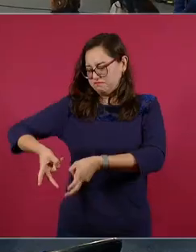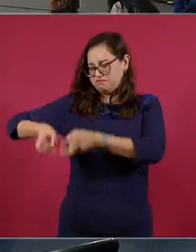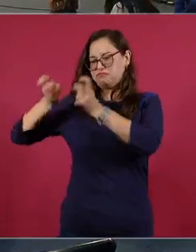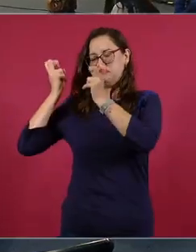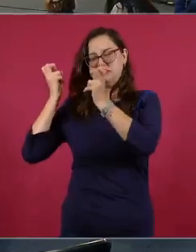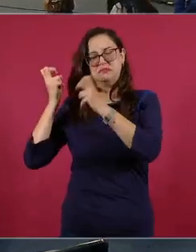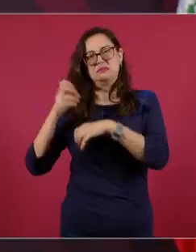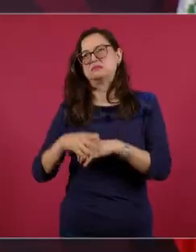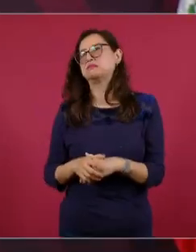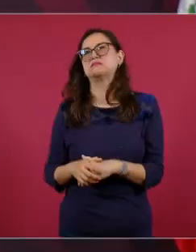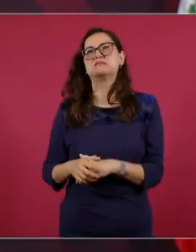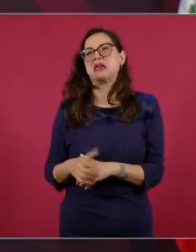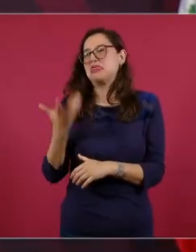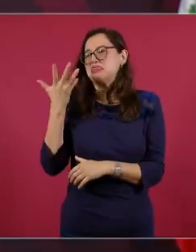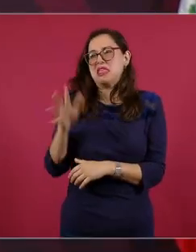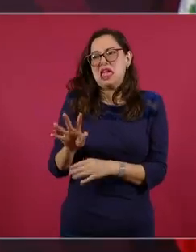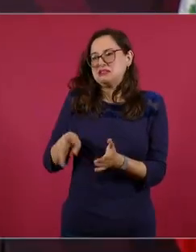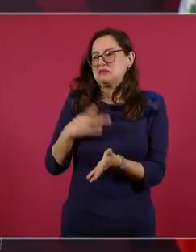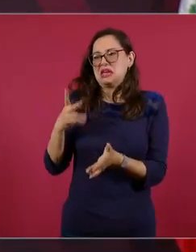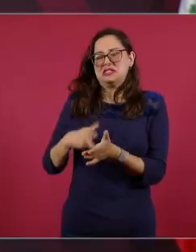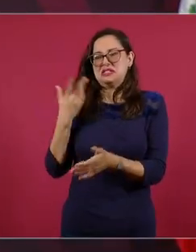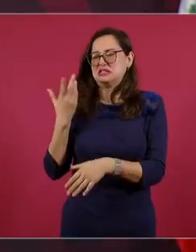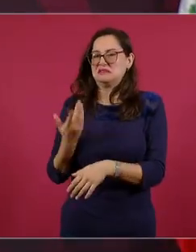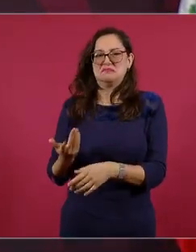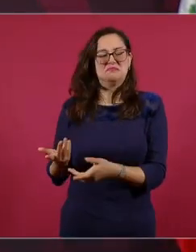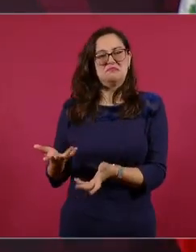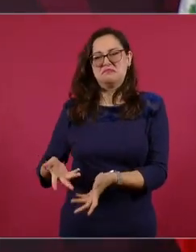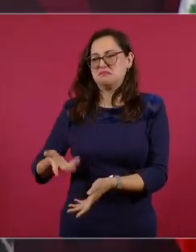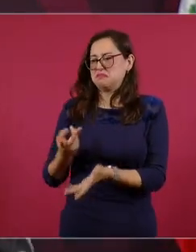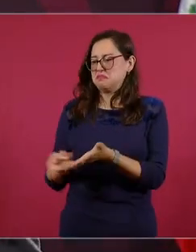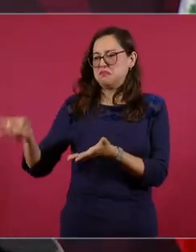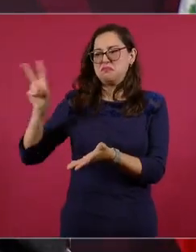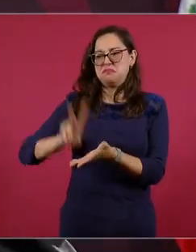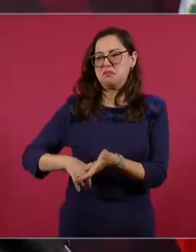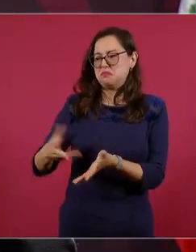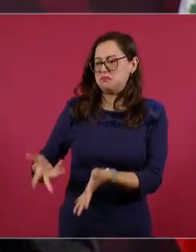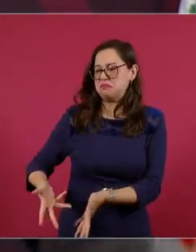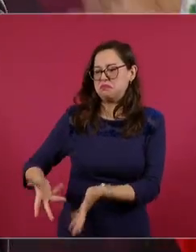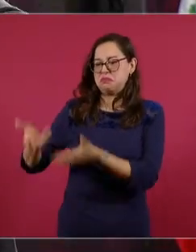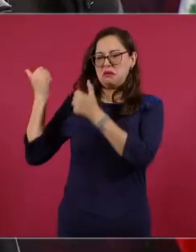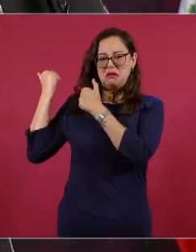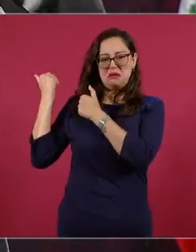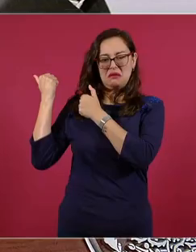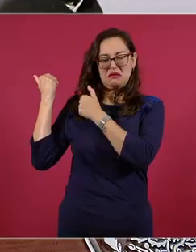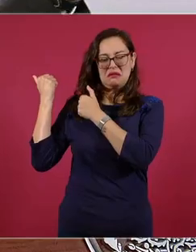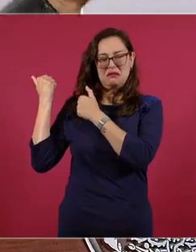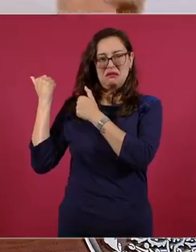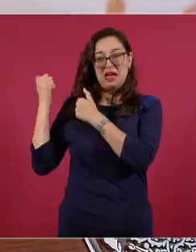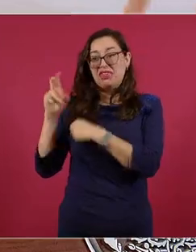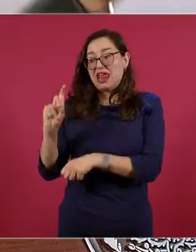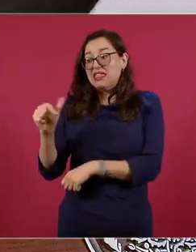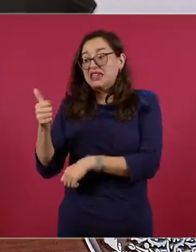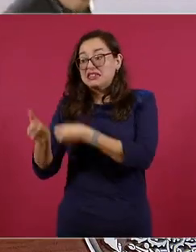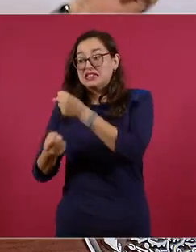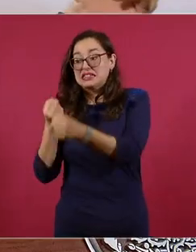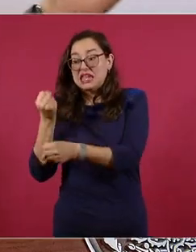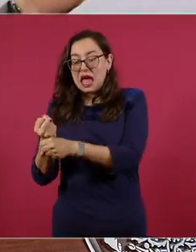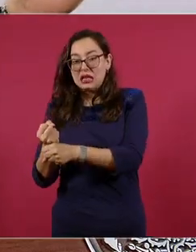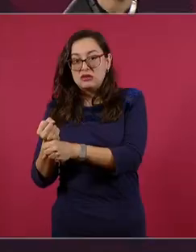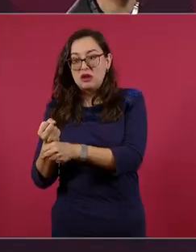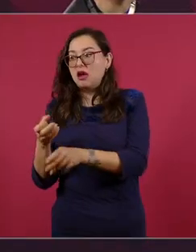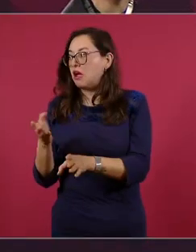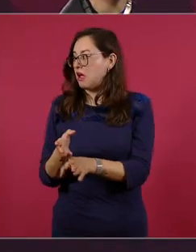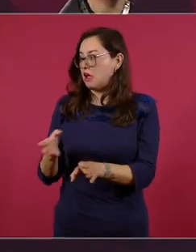3, 4, 5, 10 veces más que lo que se llevaron a España de oro y de plata